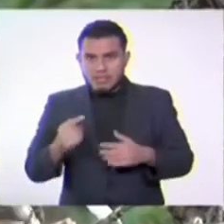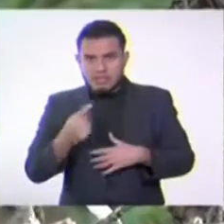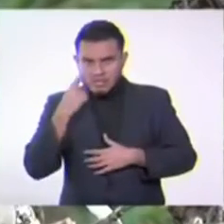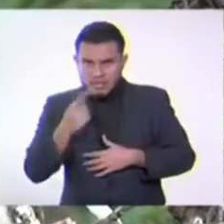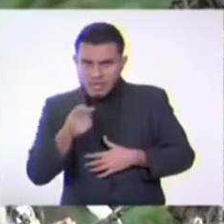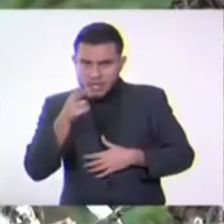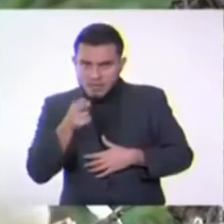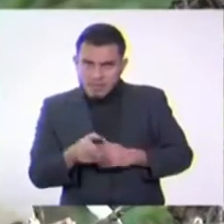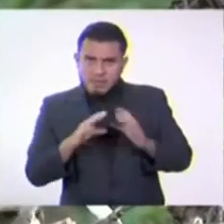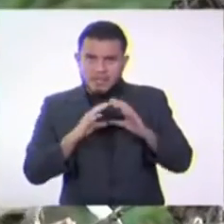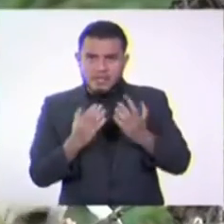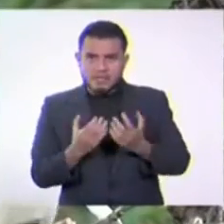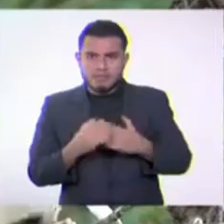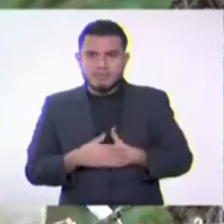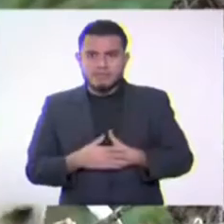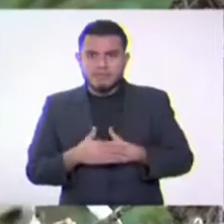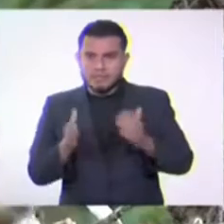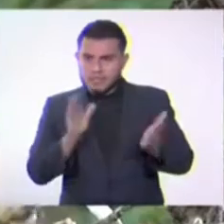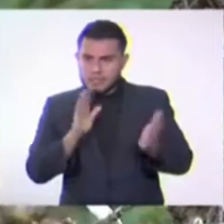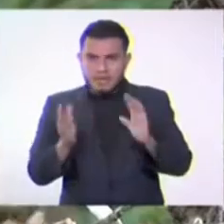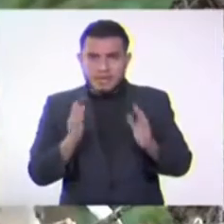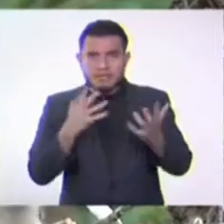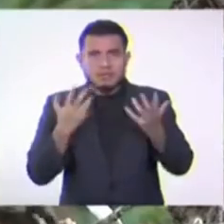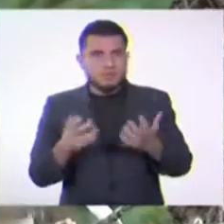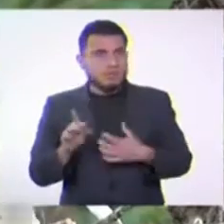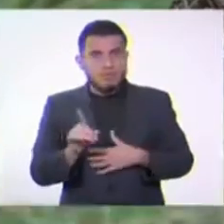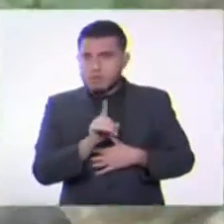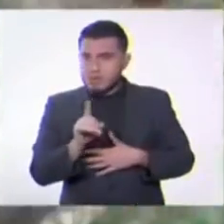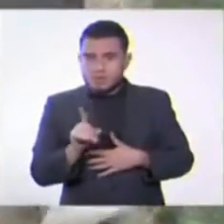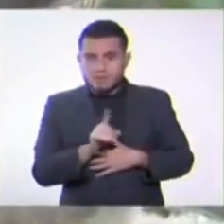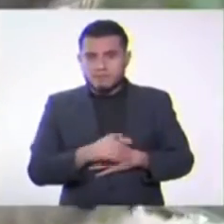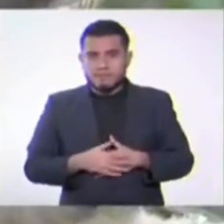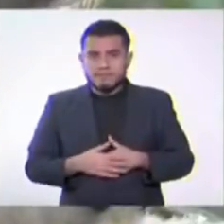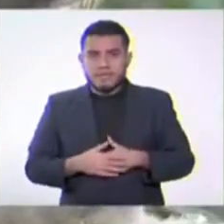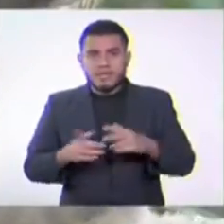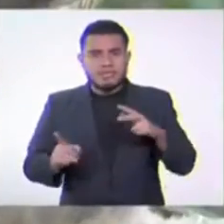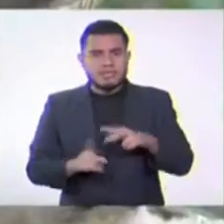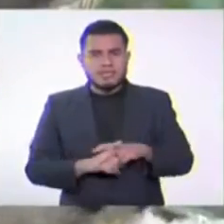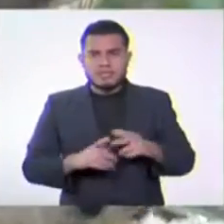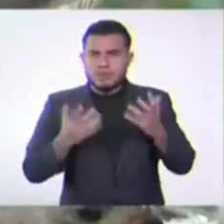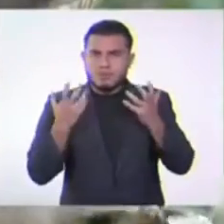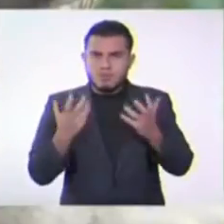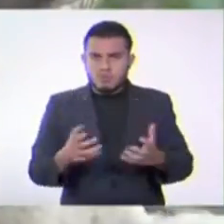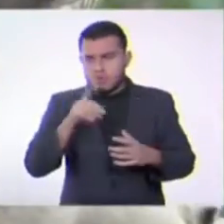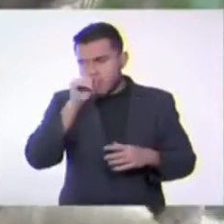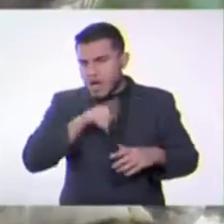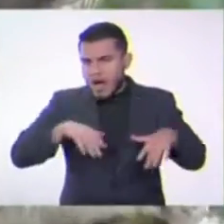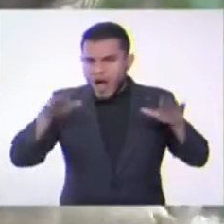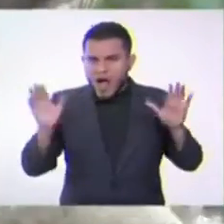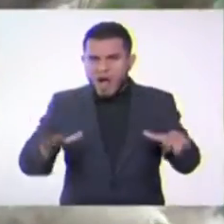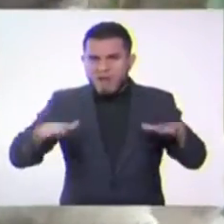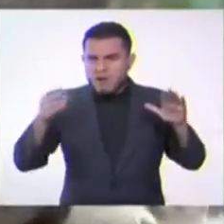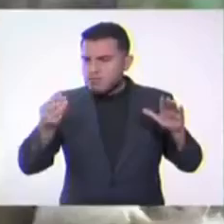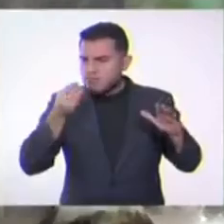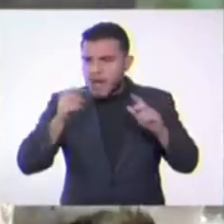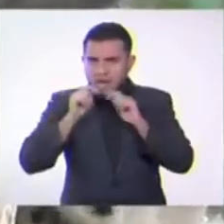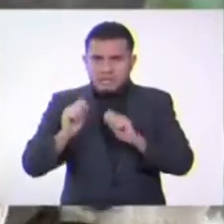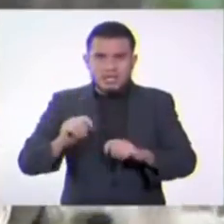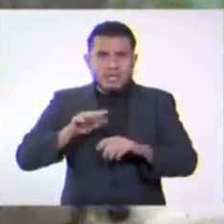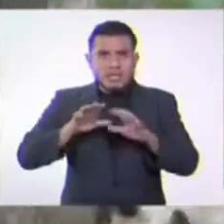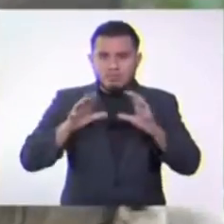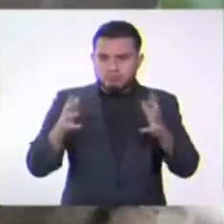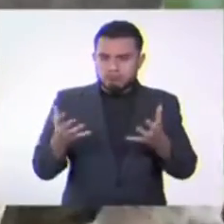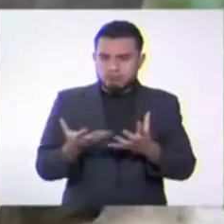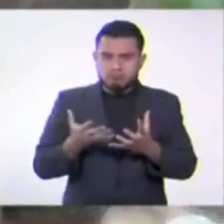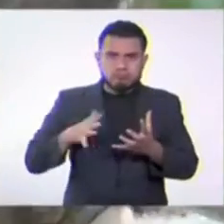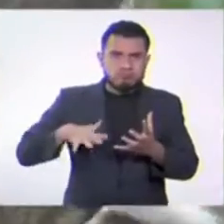la misma especie? Se parecen mucho, pero no es así. Existen muchas especies de aves rapaces en todo el mundo.